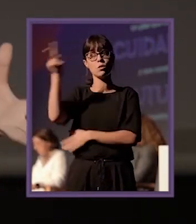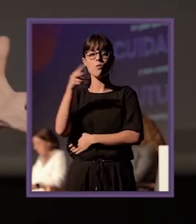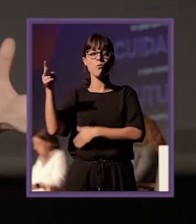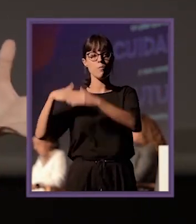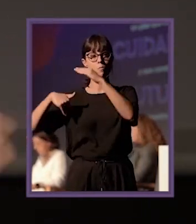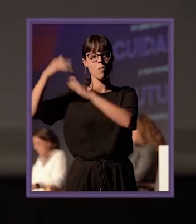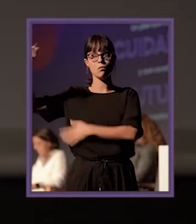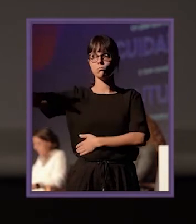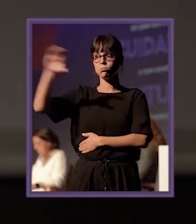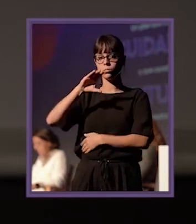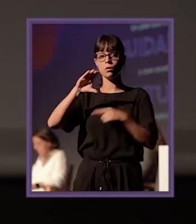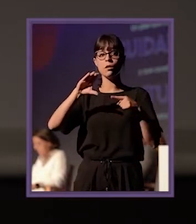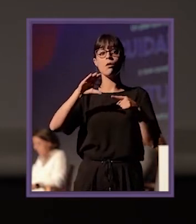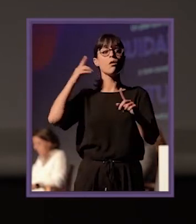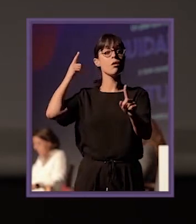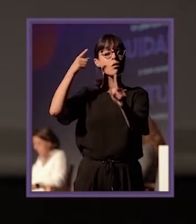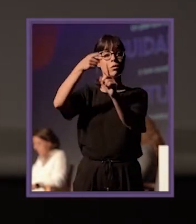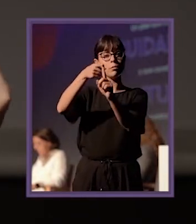ir dirigidos a